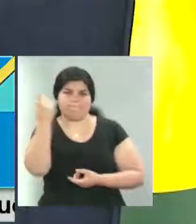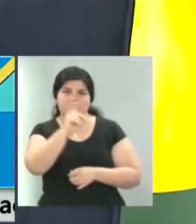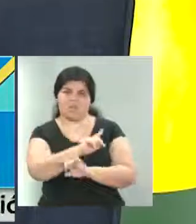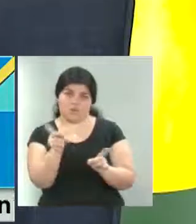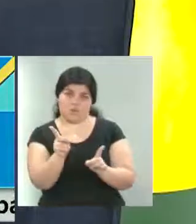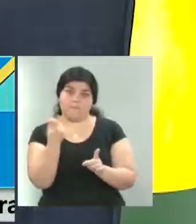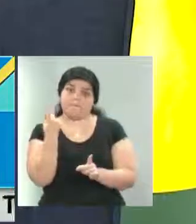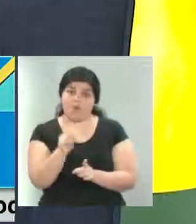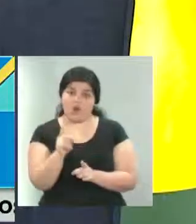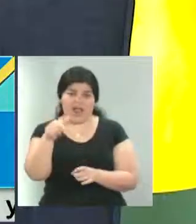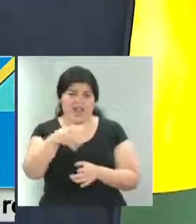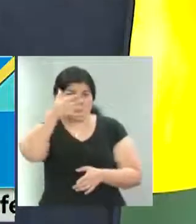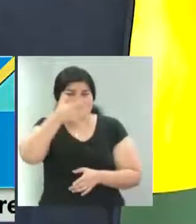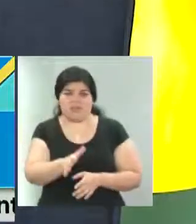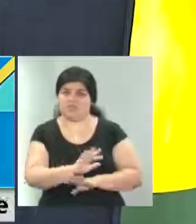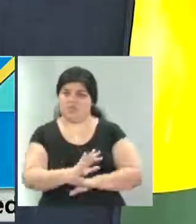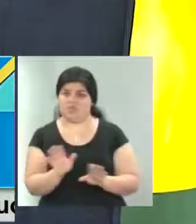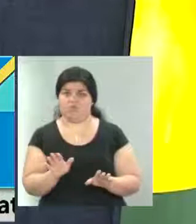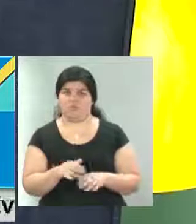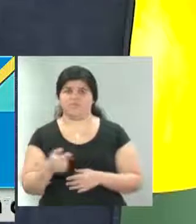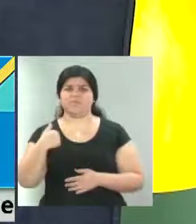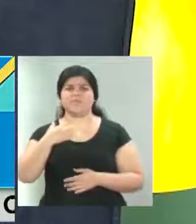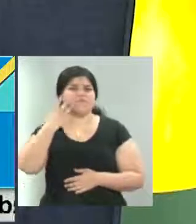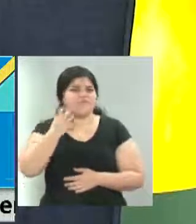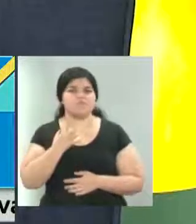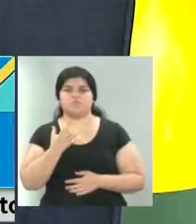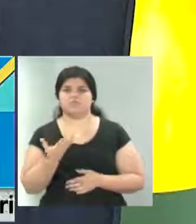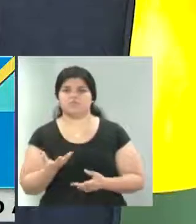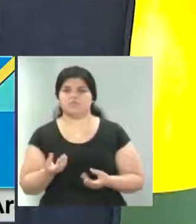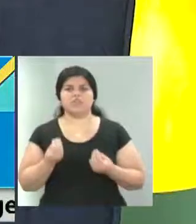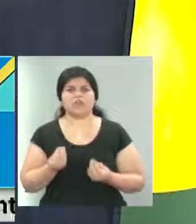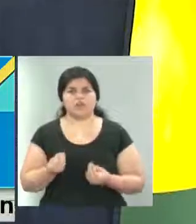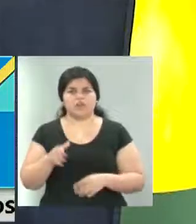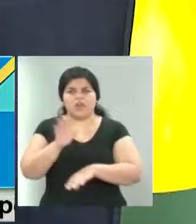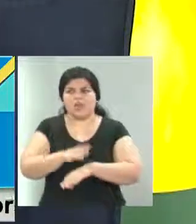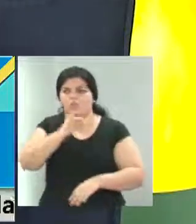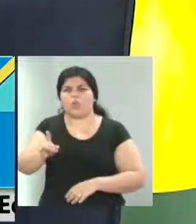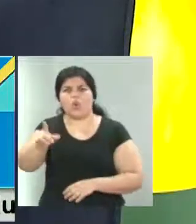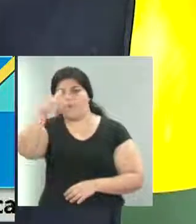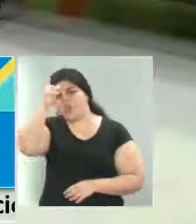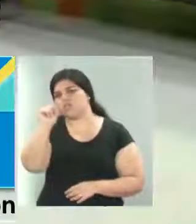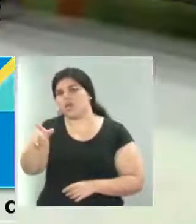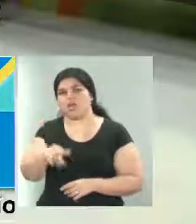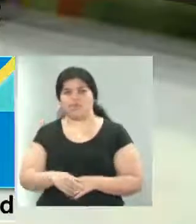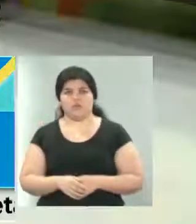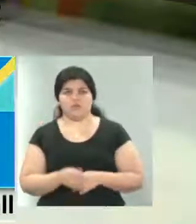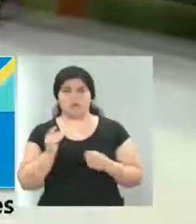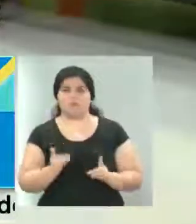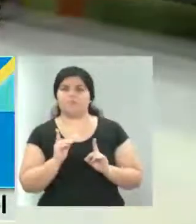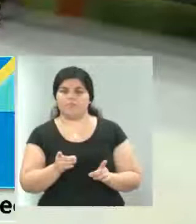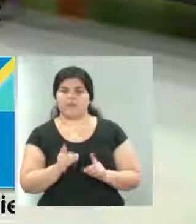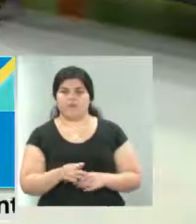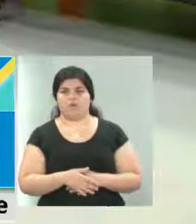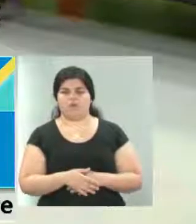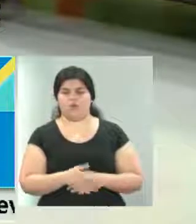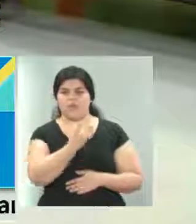eso. Se puede, lo que yo, a mí me da bronca, es que solamente depende de la policía. ¿Entendés? Que los dirigentes. Eso es lo que me da bronca a mí. Eso es un poco que yo